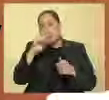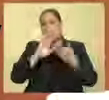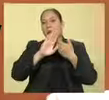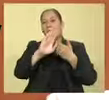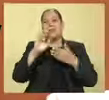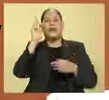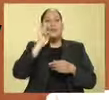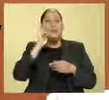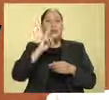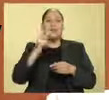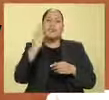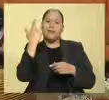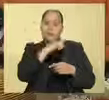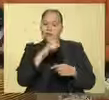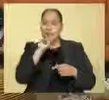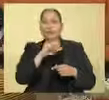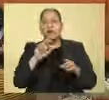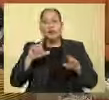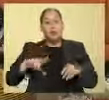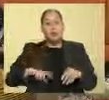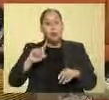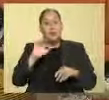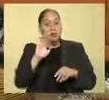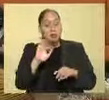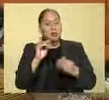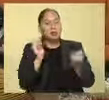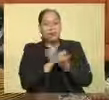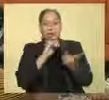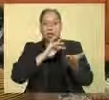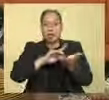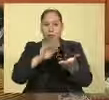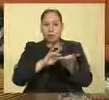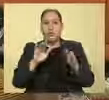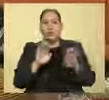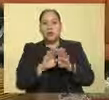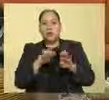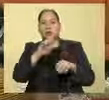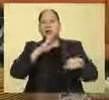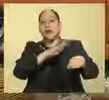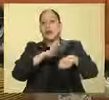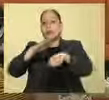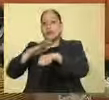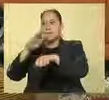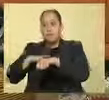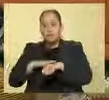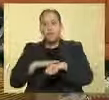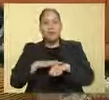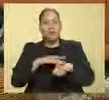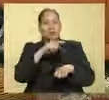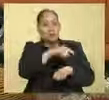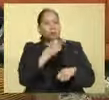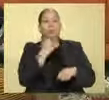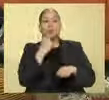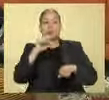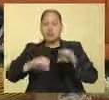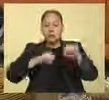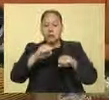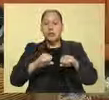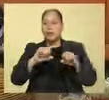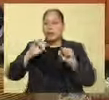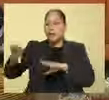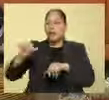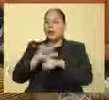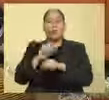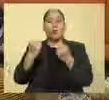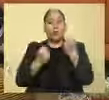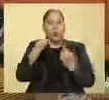de adicciones y el gobierno de la Ciudad de México lo está haciendo a través de las campañas de que tomes tu bicicleta, dejes tu coche